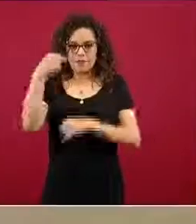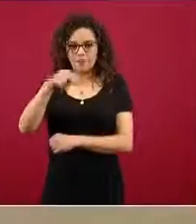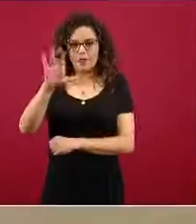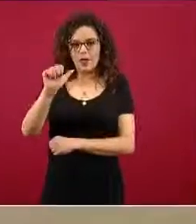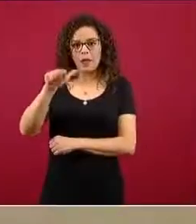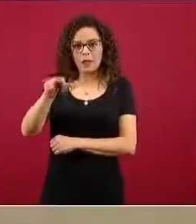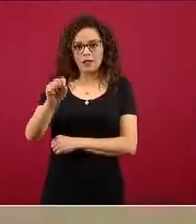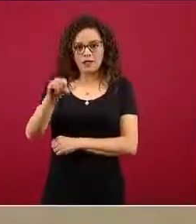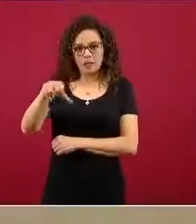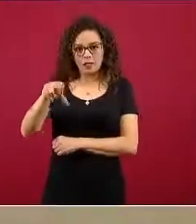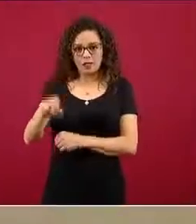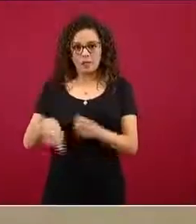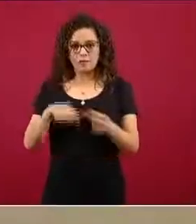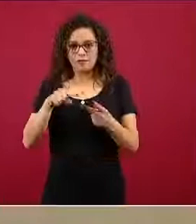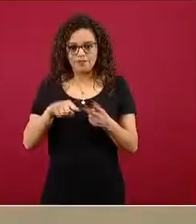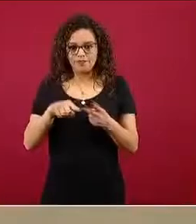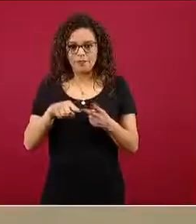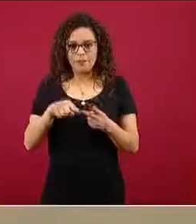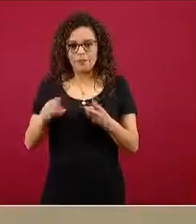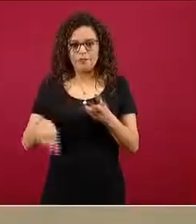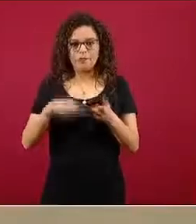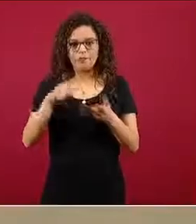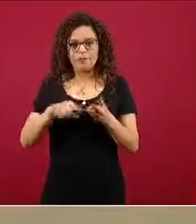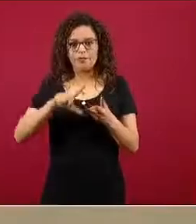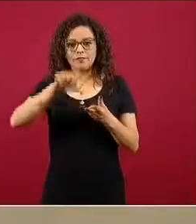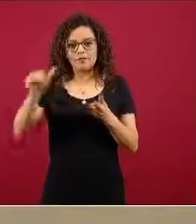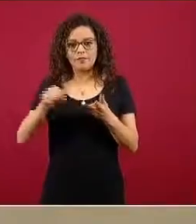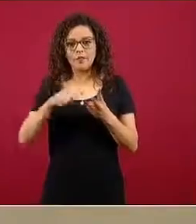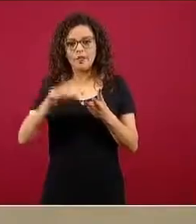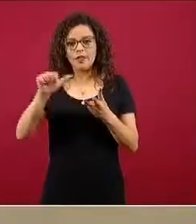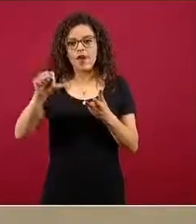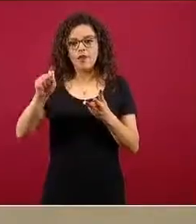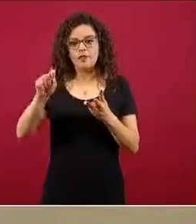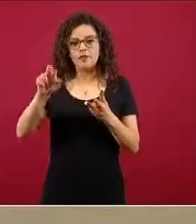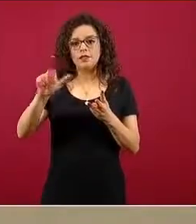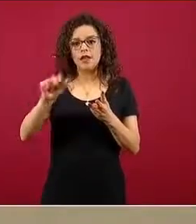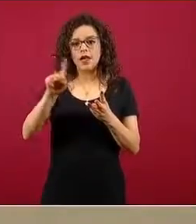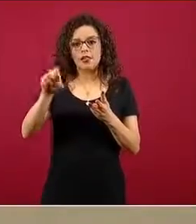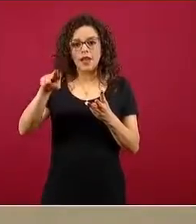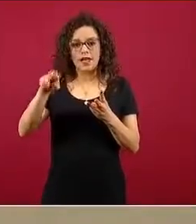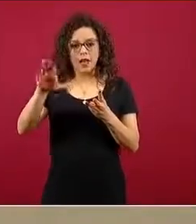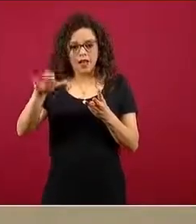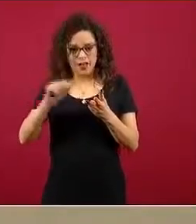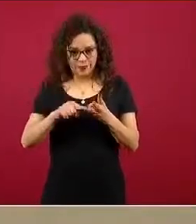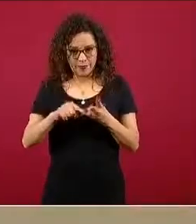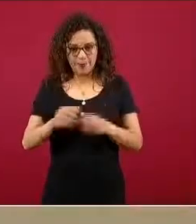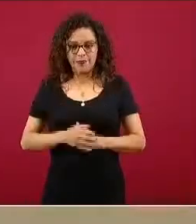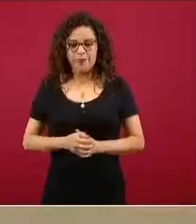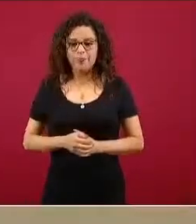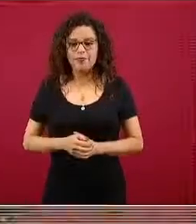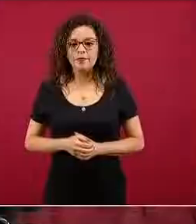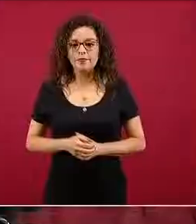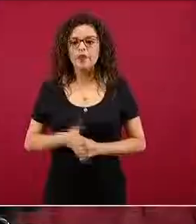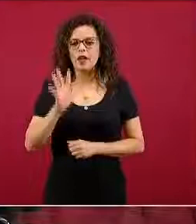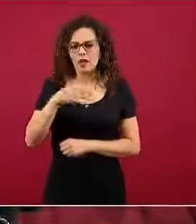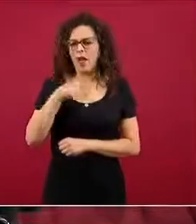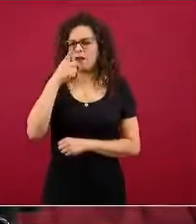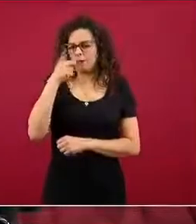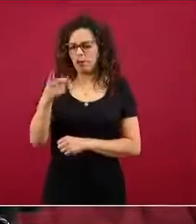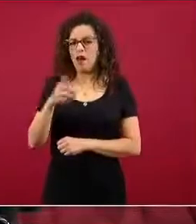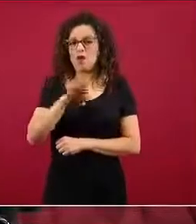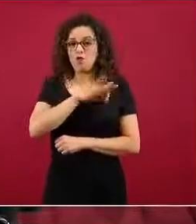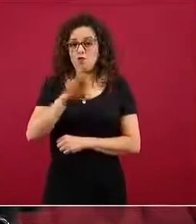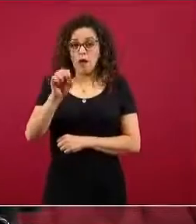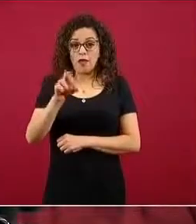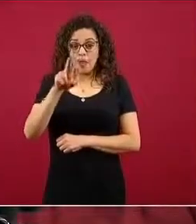aparición esperada, la de CanSino, y posteriormente la de AstraZeneca. Como hemos comentado, también es posible que terminemos